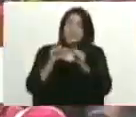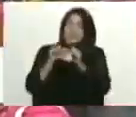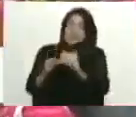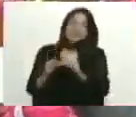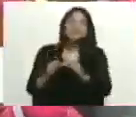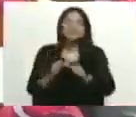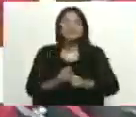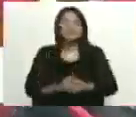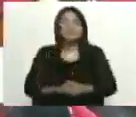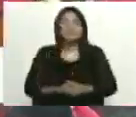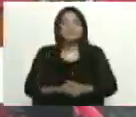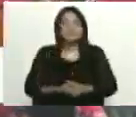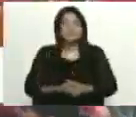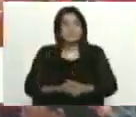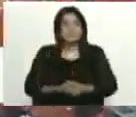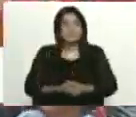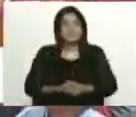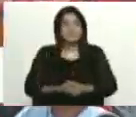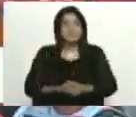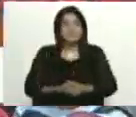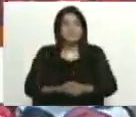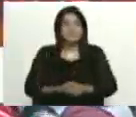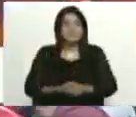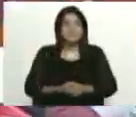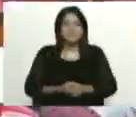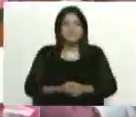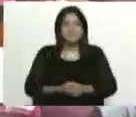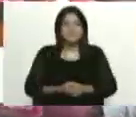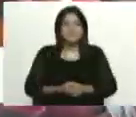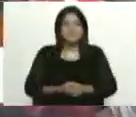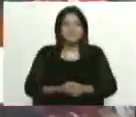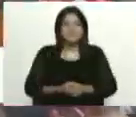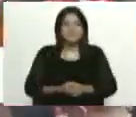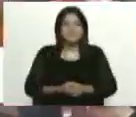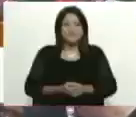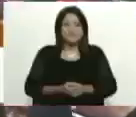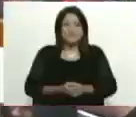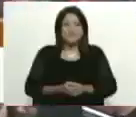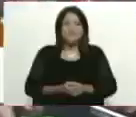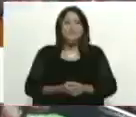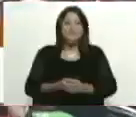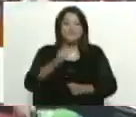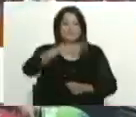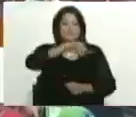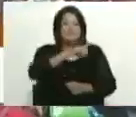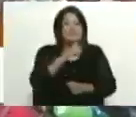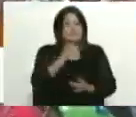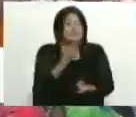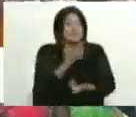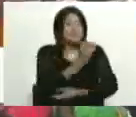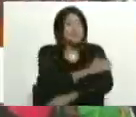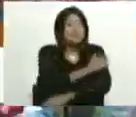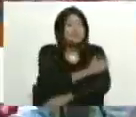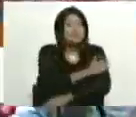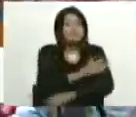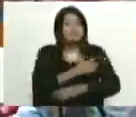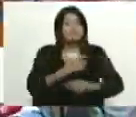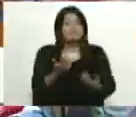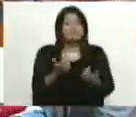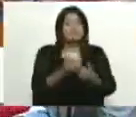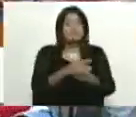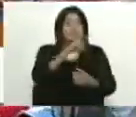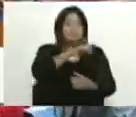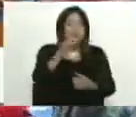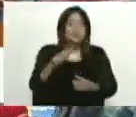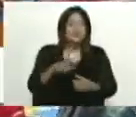Siquiera, no, vas a hacer la última cola con nosotros. Nicolás, te vas en 6 meses. Esa gente está decepcionada, vamos a visitarlo.